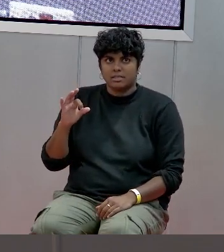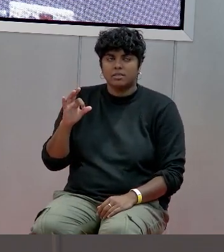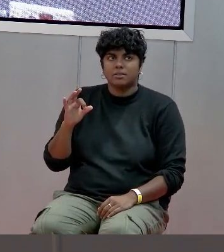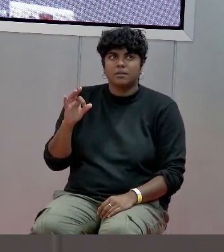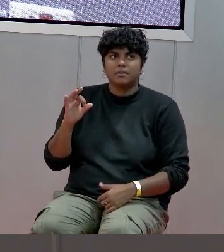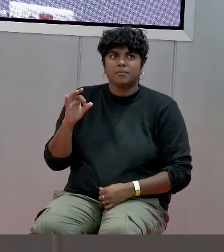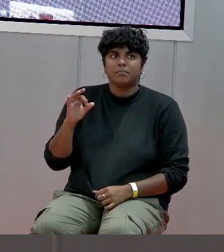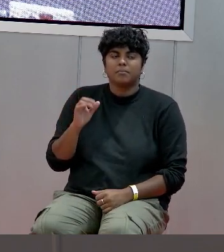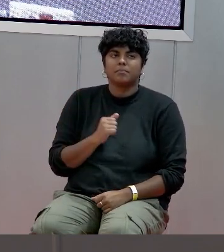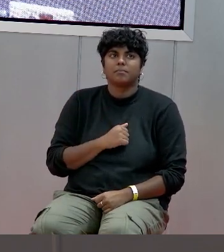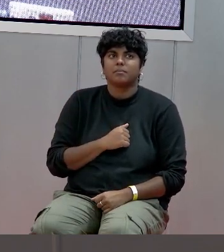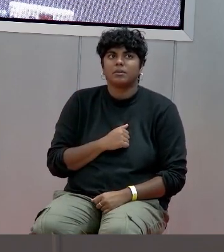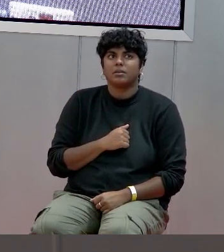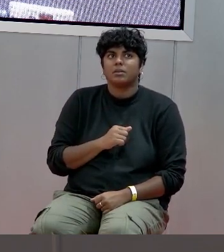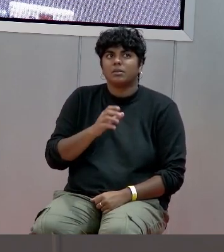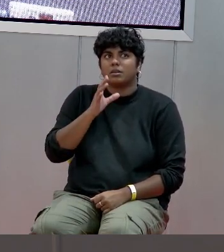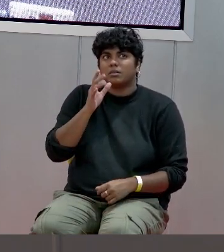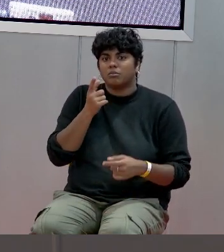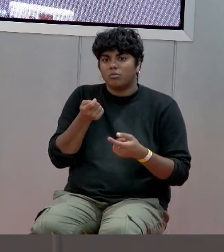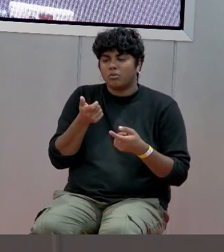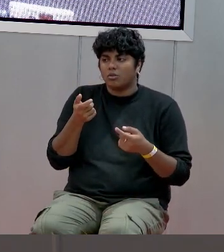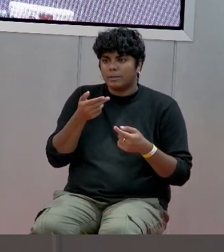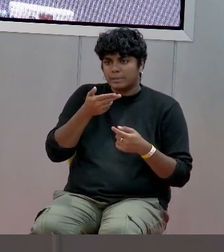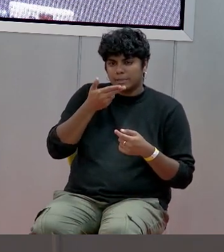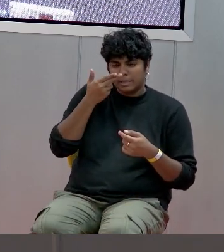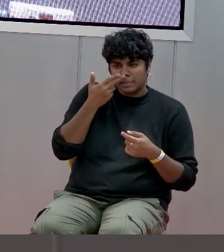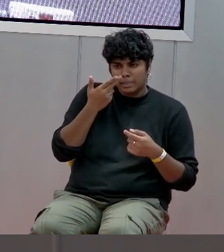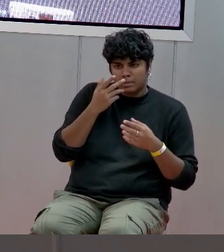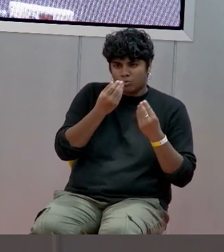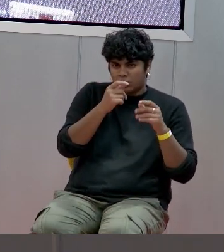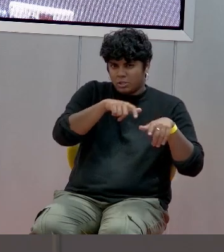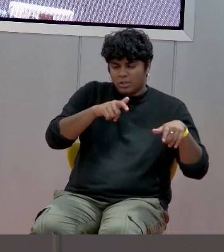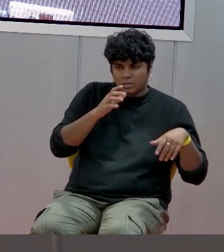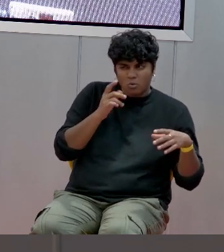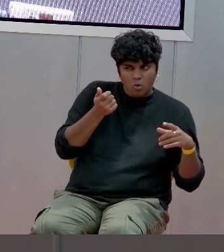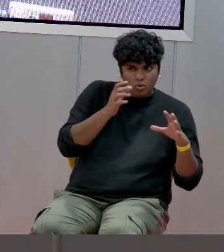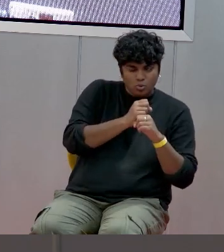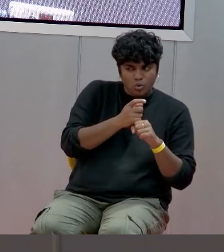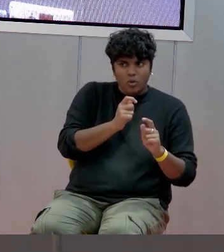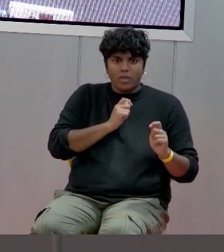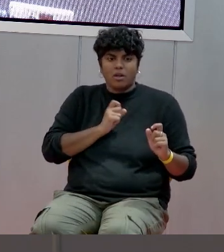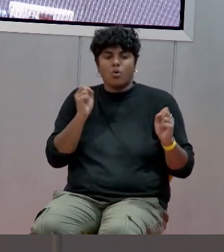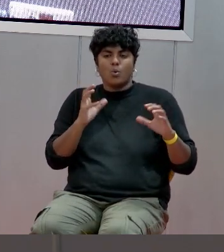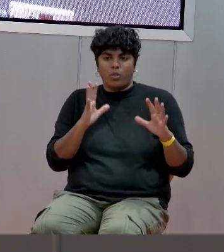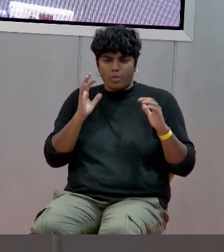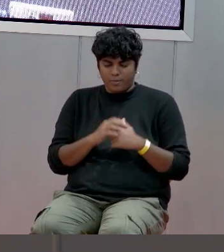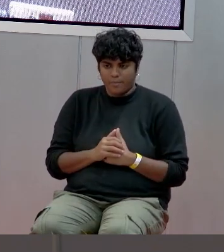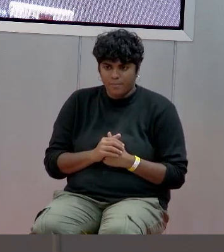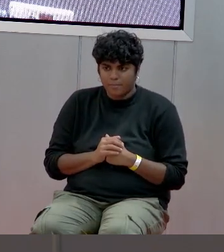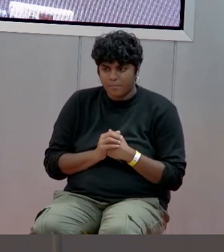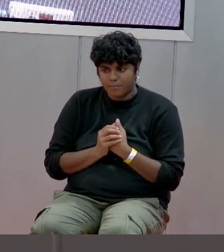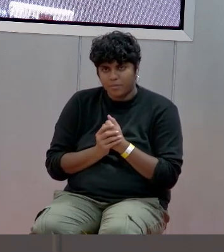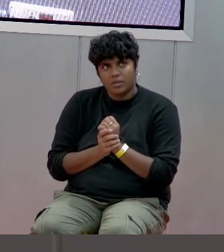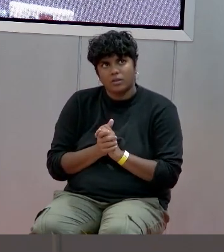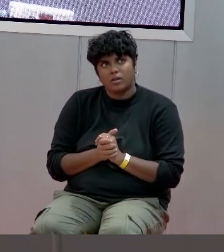que desnudan los oscuros intereses de tantas personas. Me estaba acordando